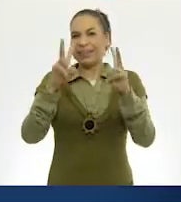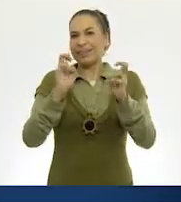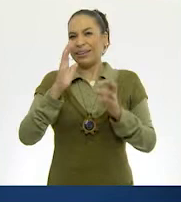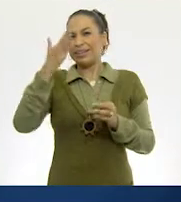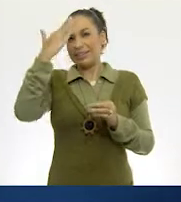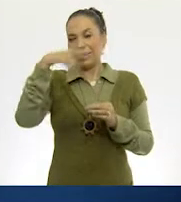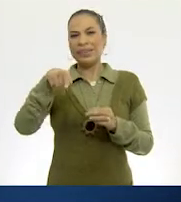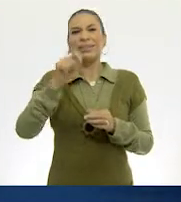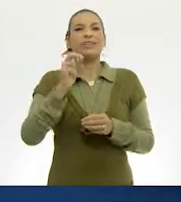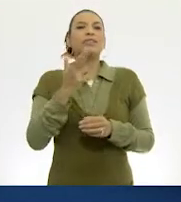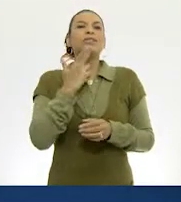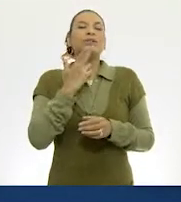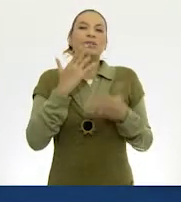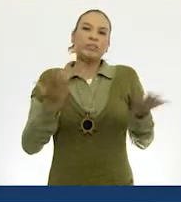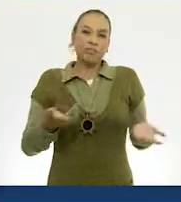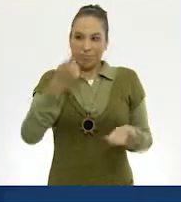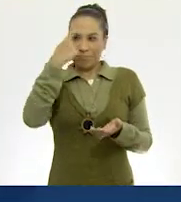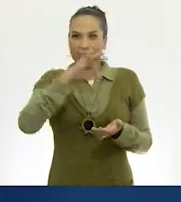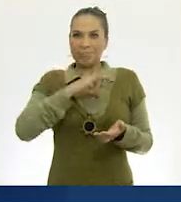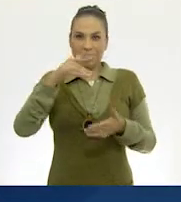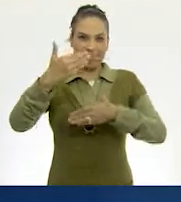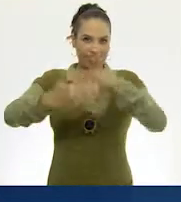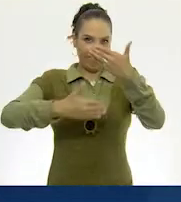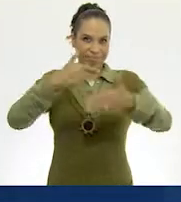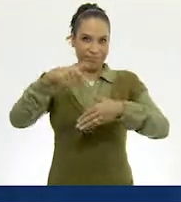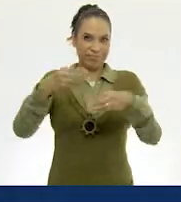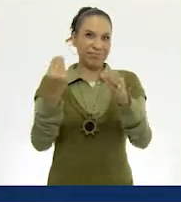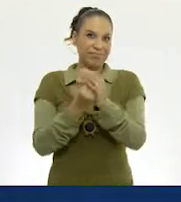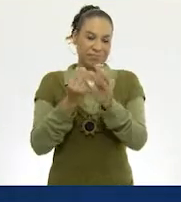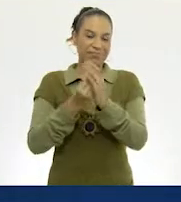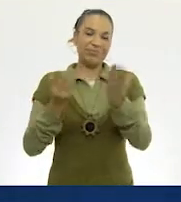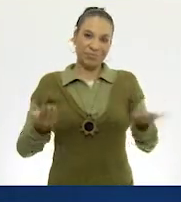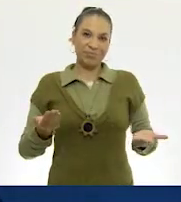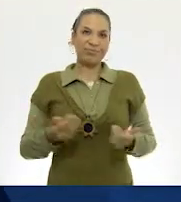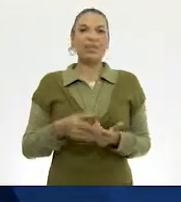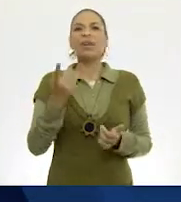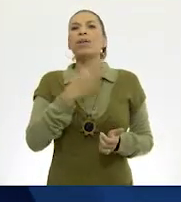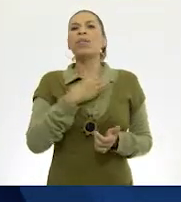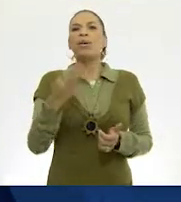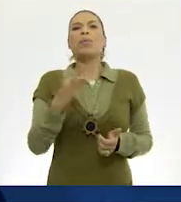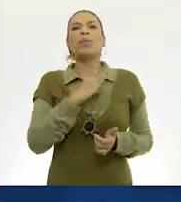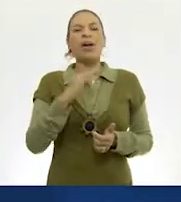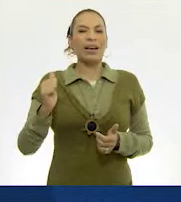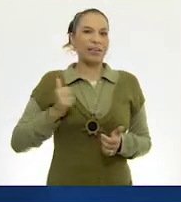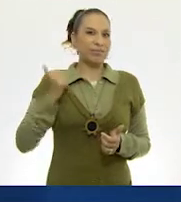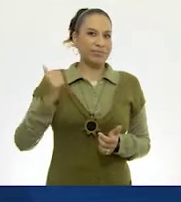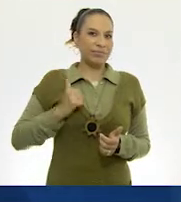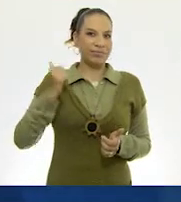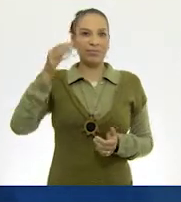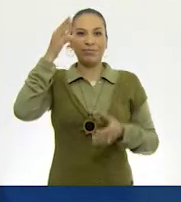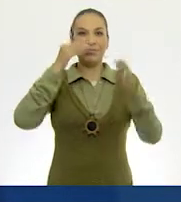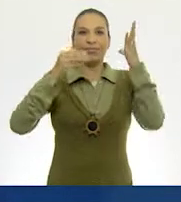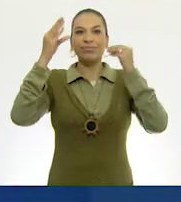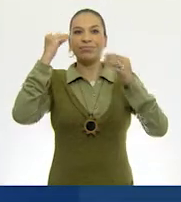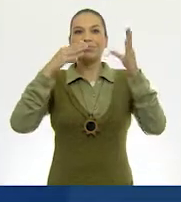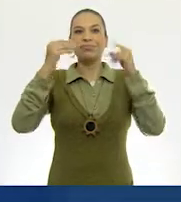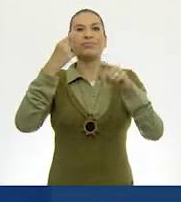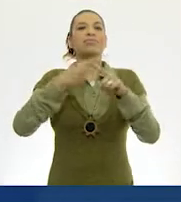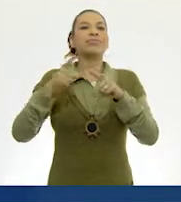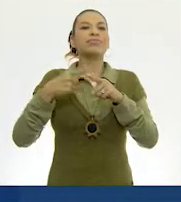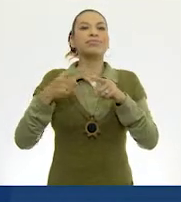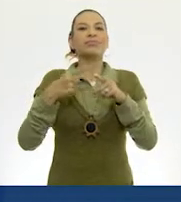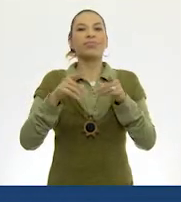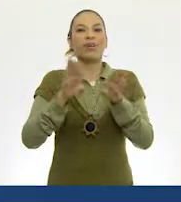y eso nos va a ser muy útil para avanzar en esta clase. Y qué bueno que podemos aprovechar lo que aprendemos en las